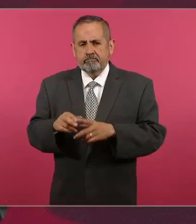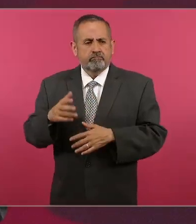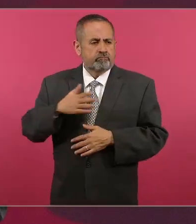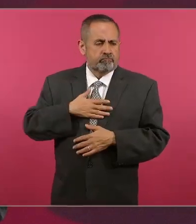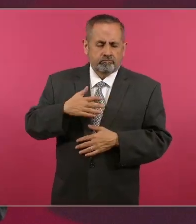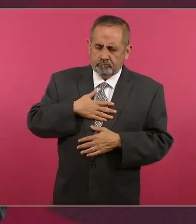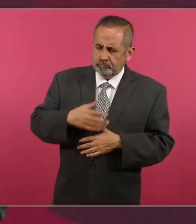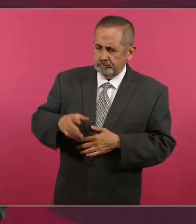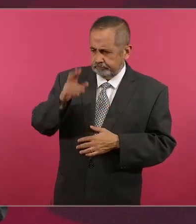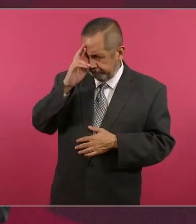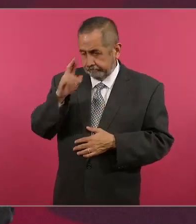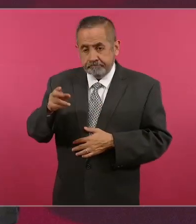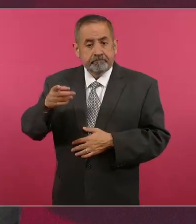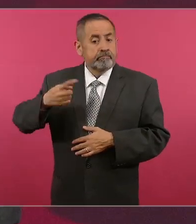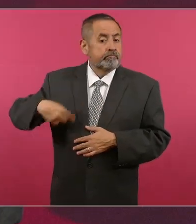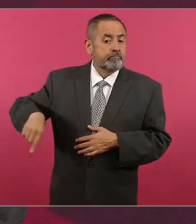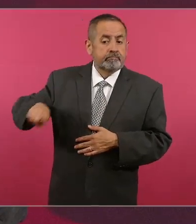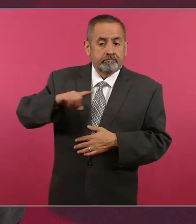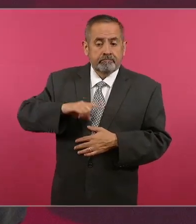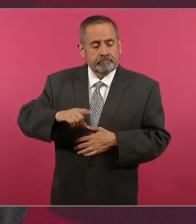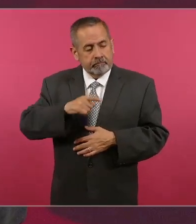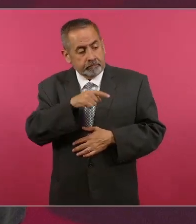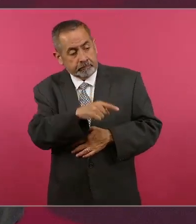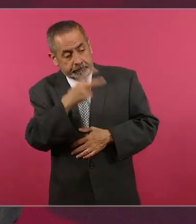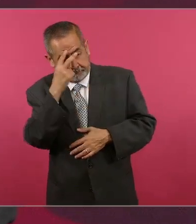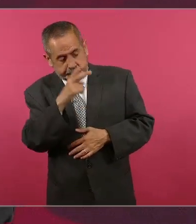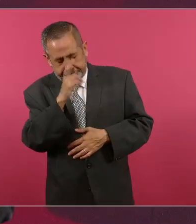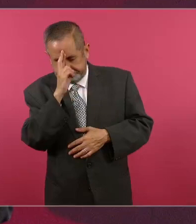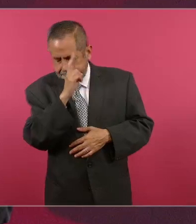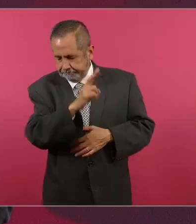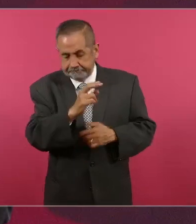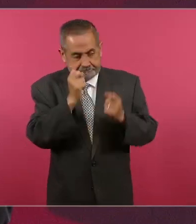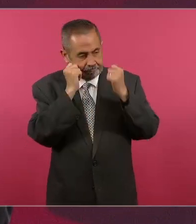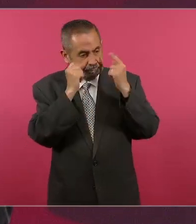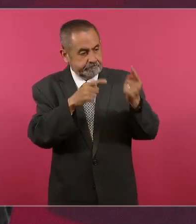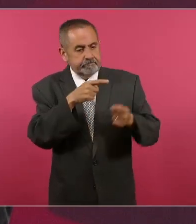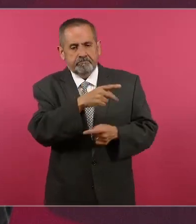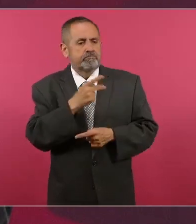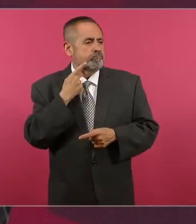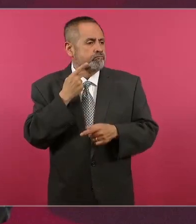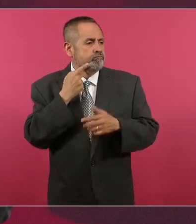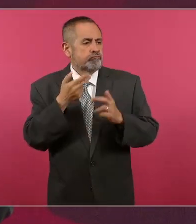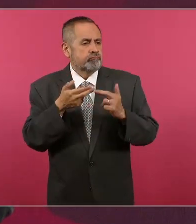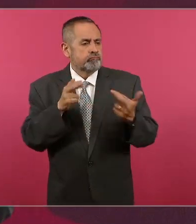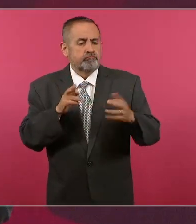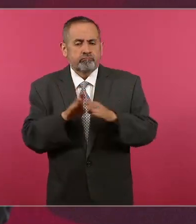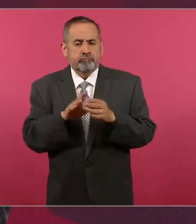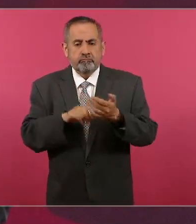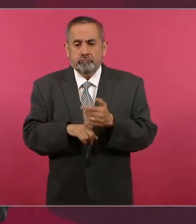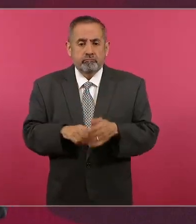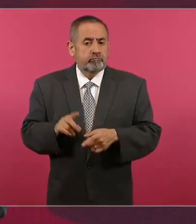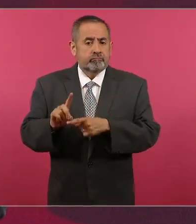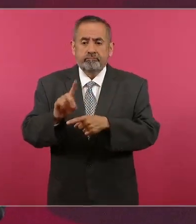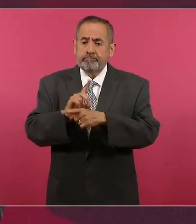respeto, de la admiración a México por su política exterior, que viene de